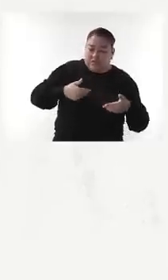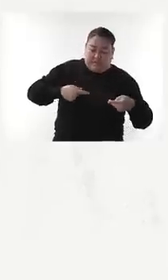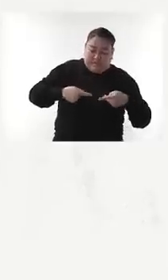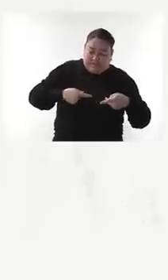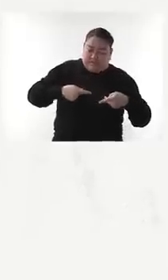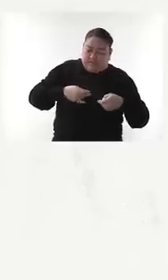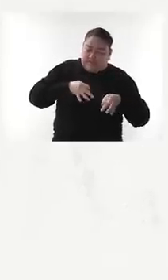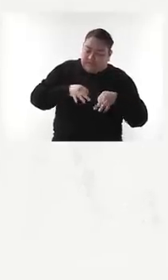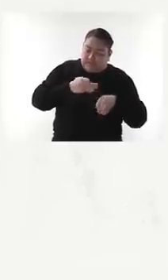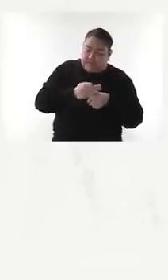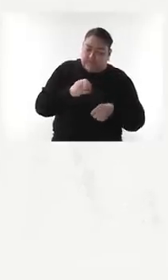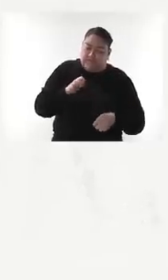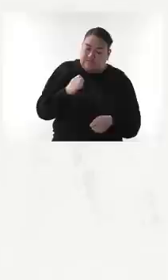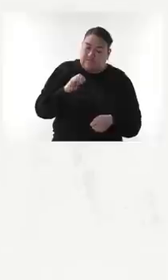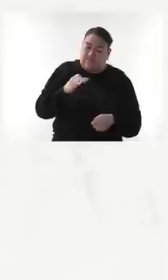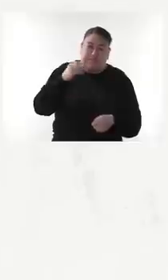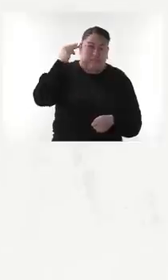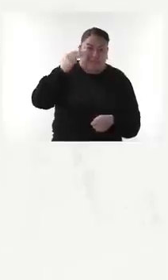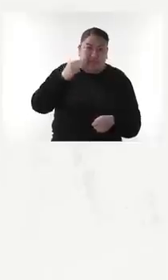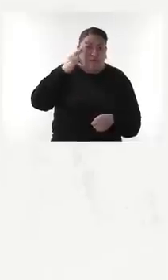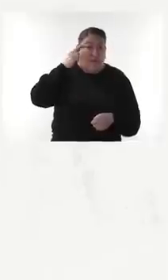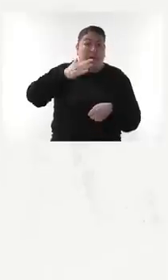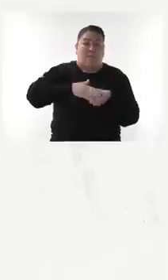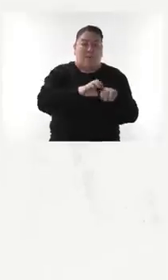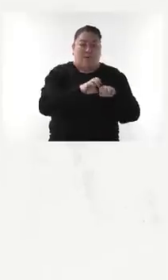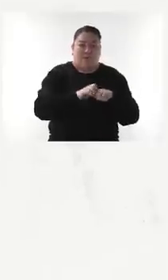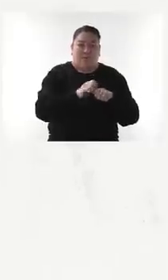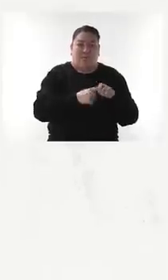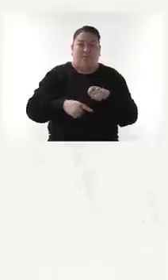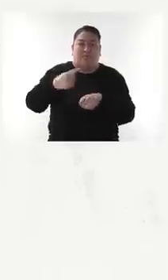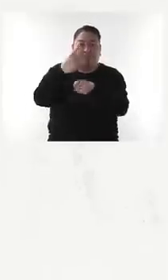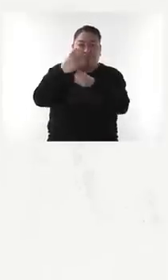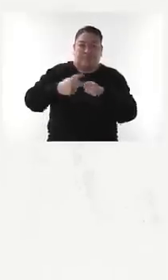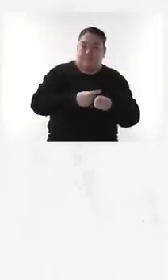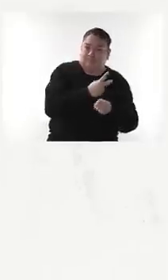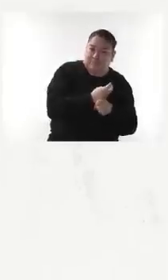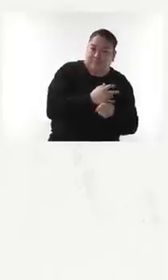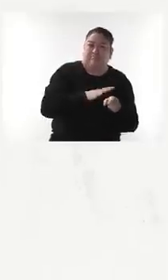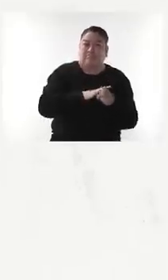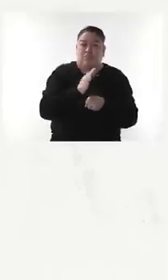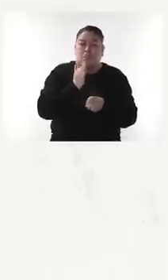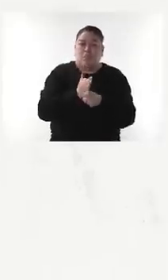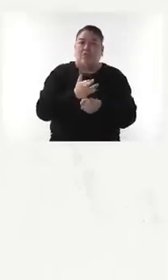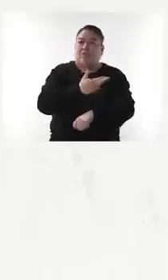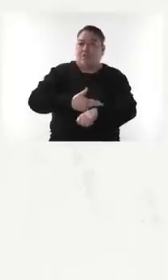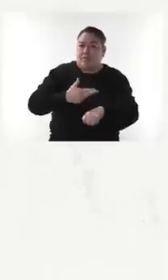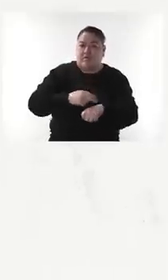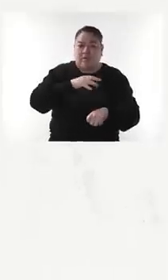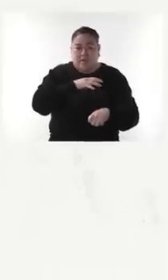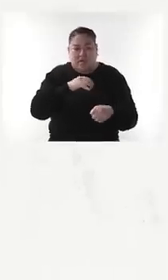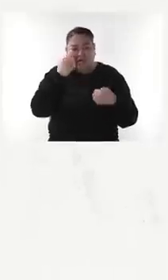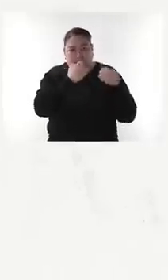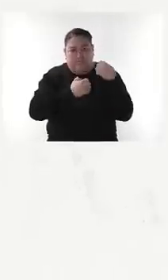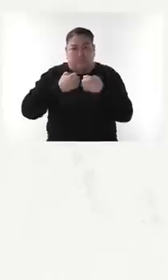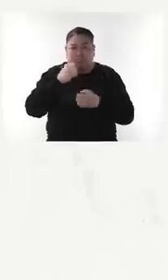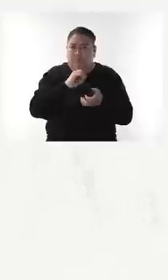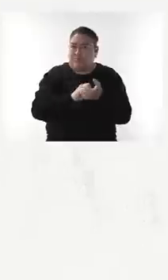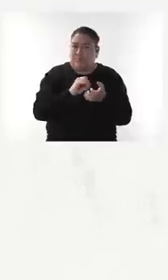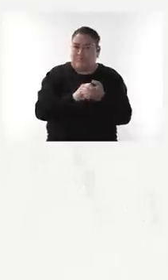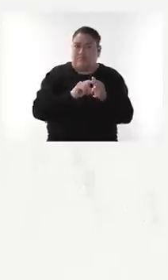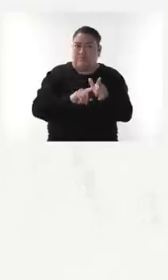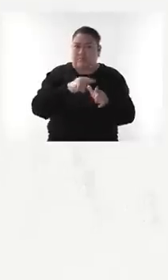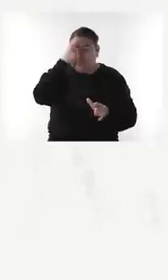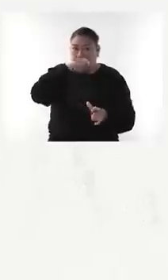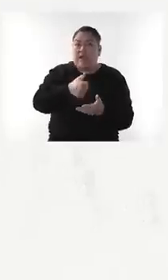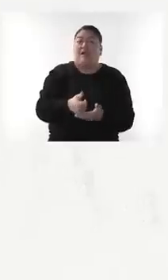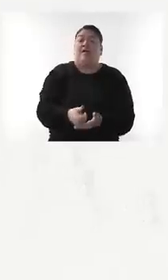qué va a pasar con el ascenso y descenso, distinto que hoy sigue el proceso de certificación, que ayudará,